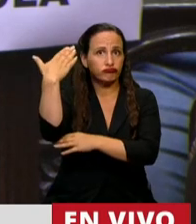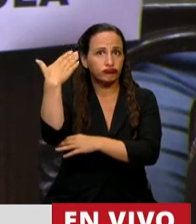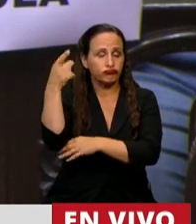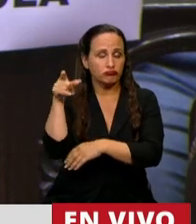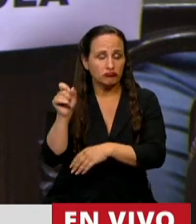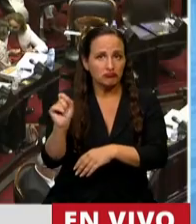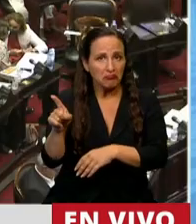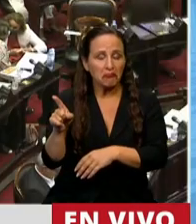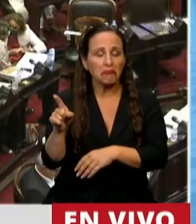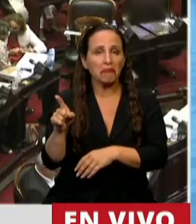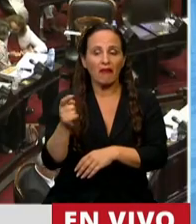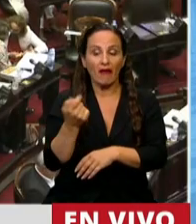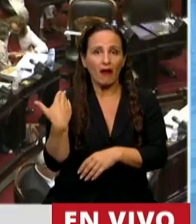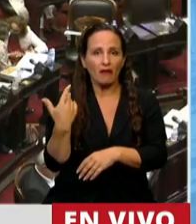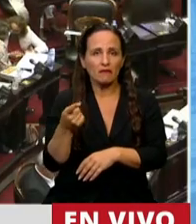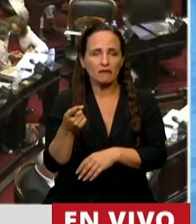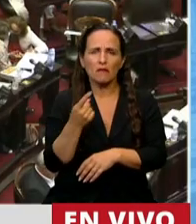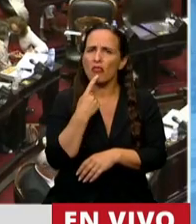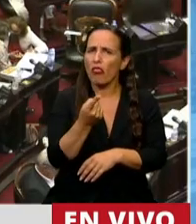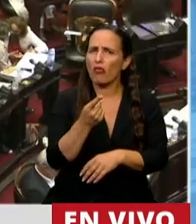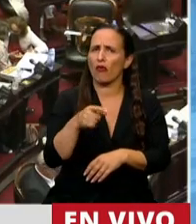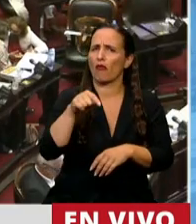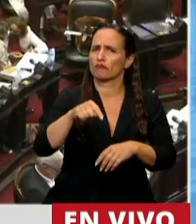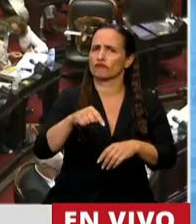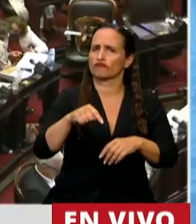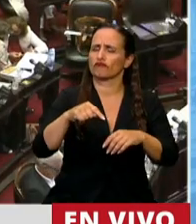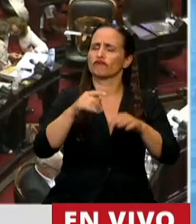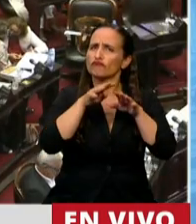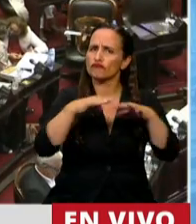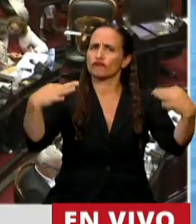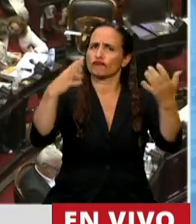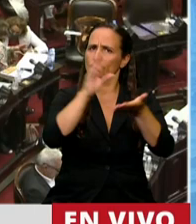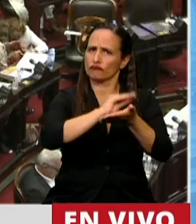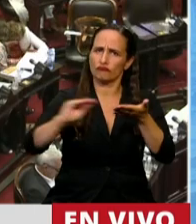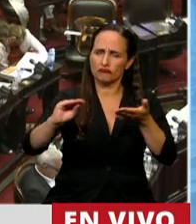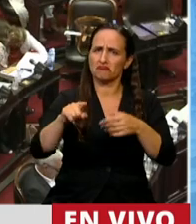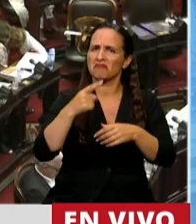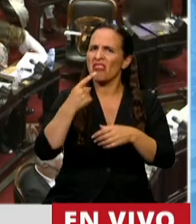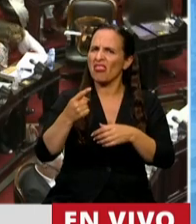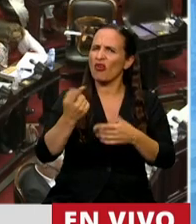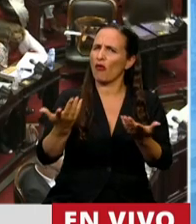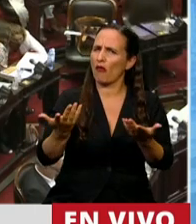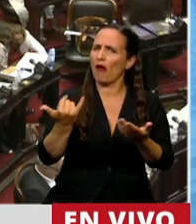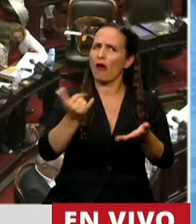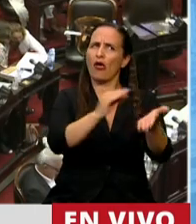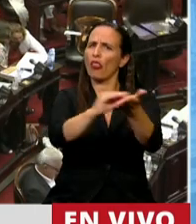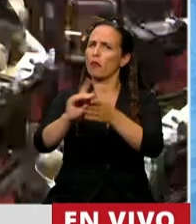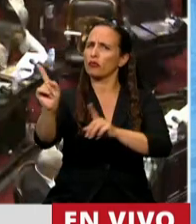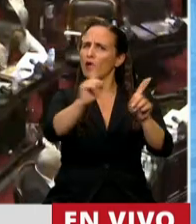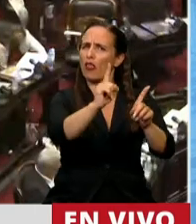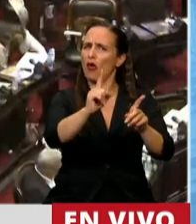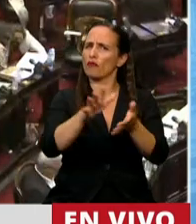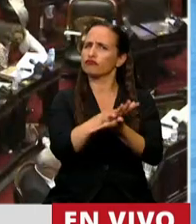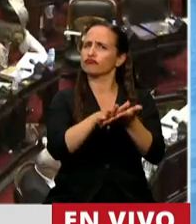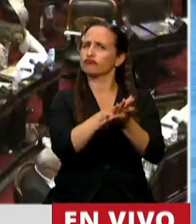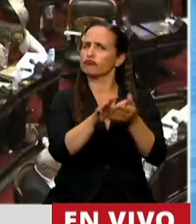presentación, dijo que en esta Cámara había diputados corruptos. Yo